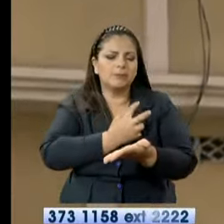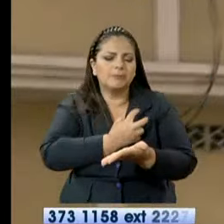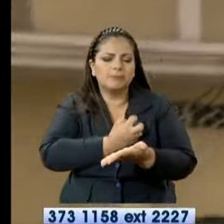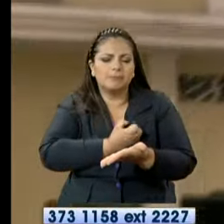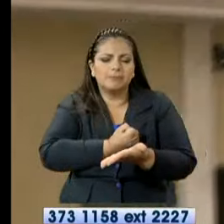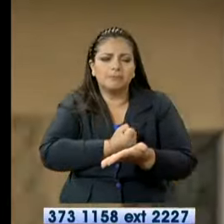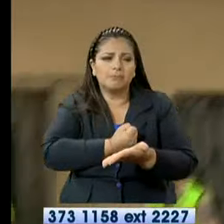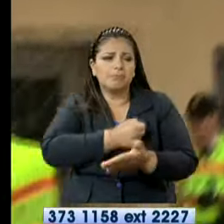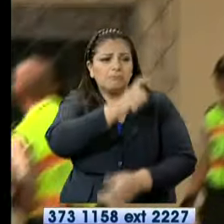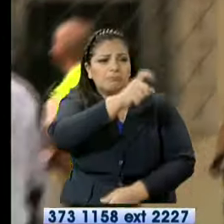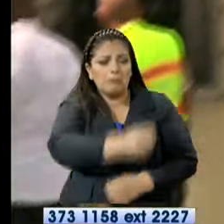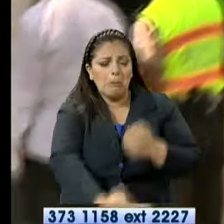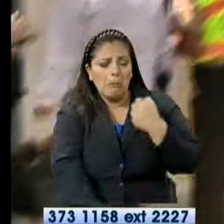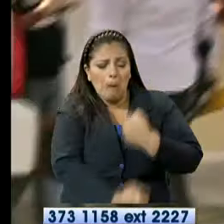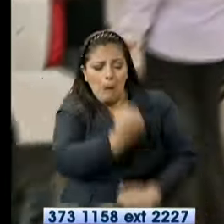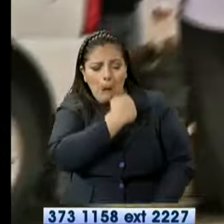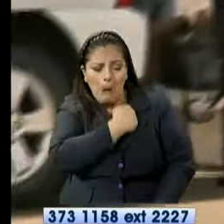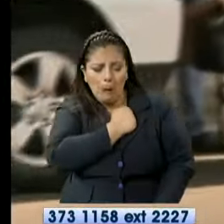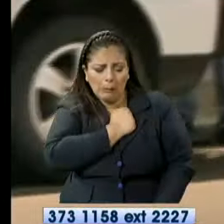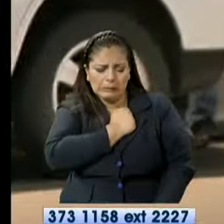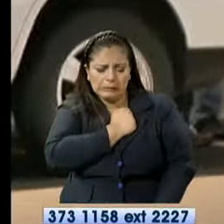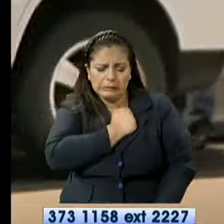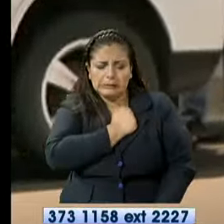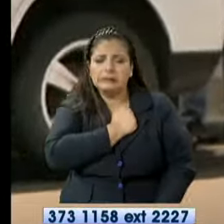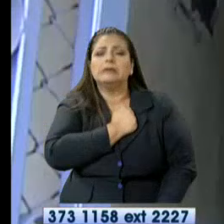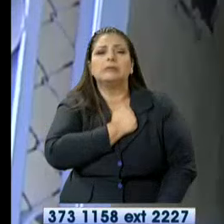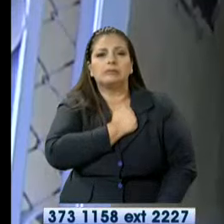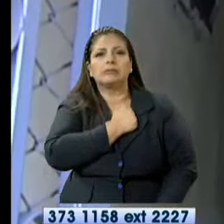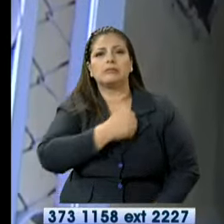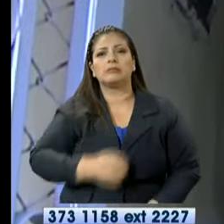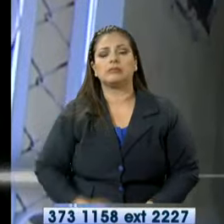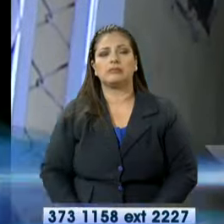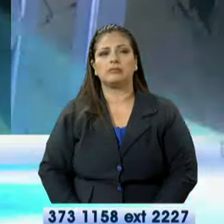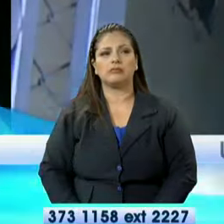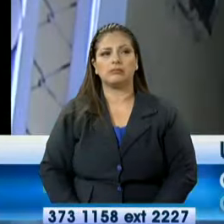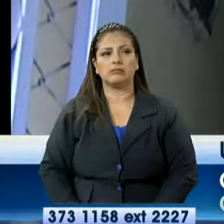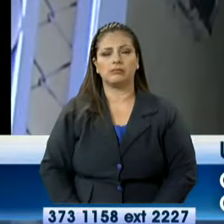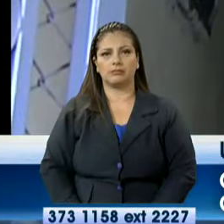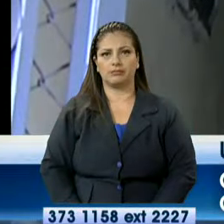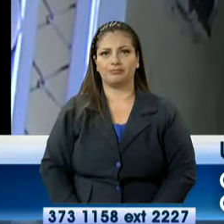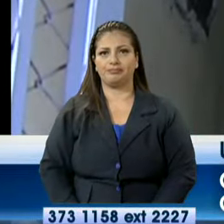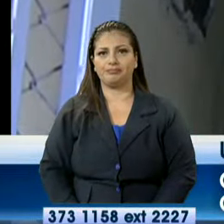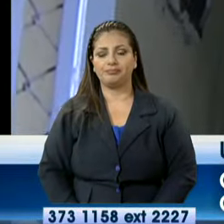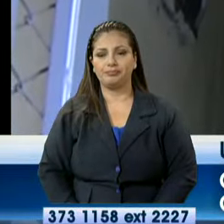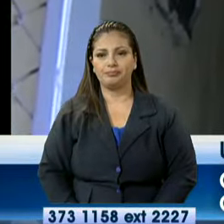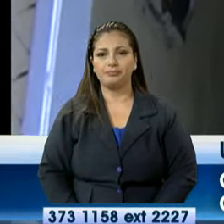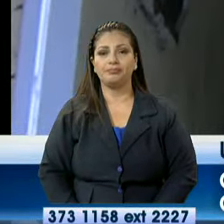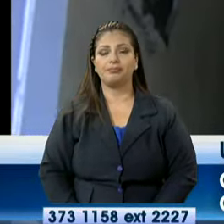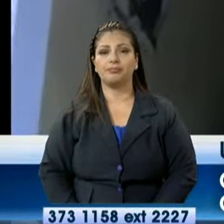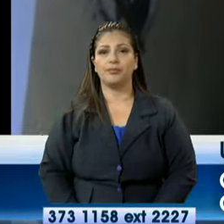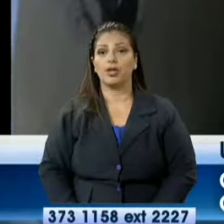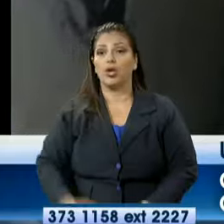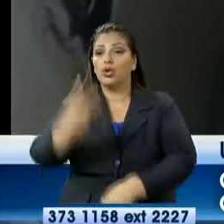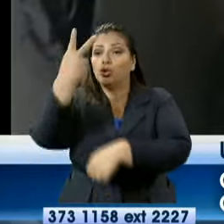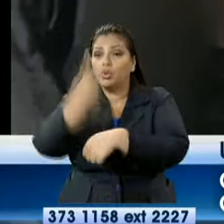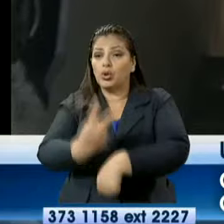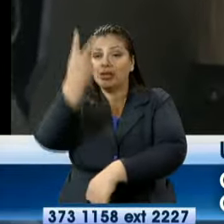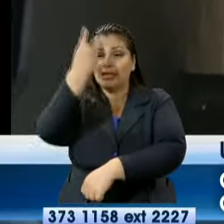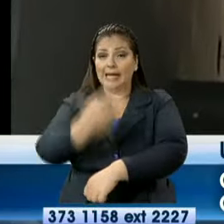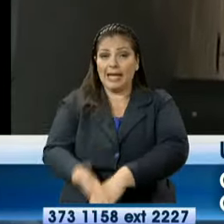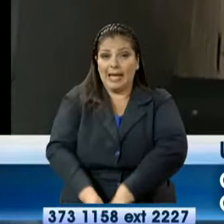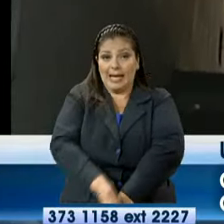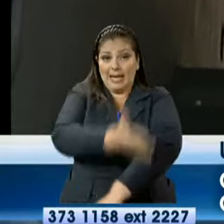Tras casi dos días sin aparecer por casa de sus familiares, la madre fue a buscarlo al departamento que ocupaba y